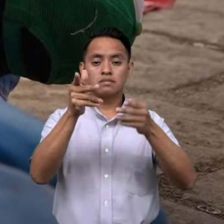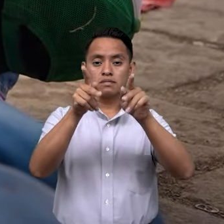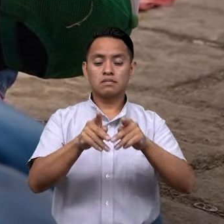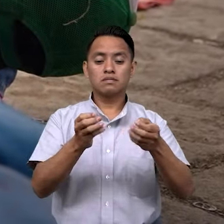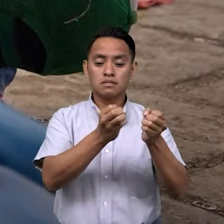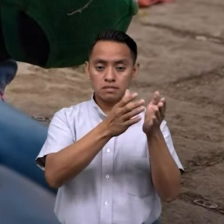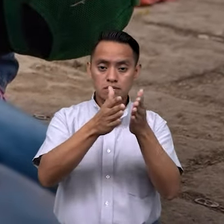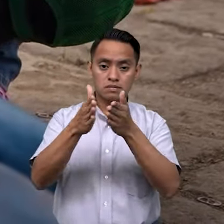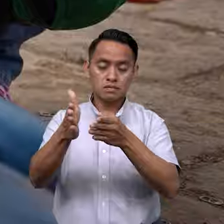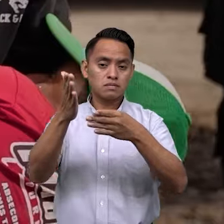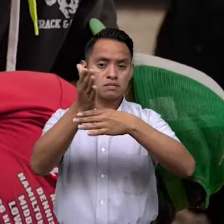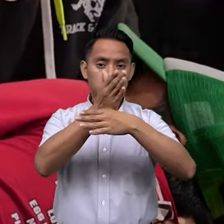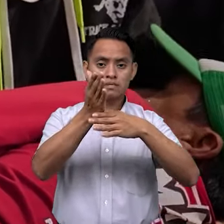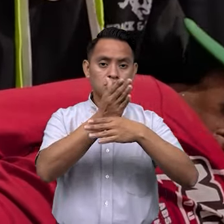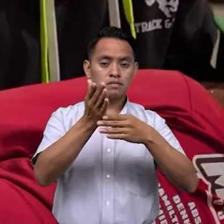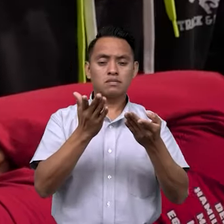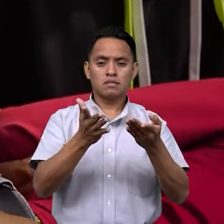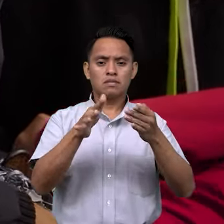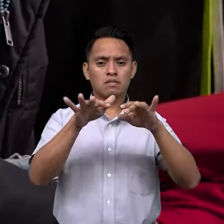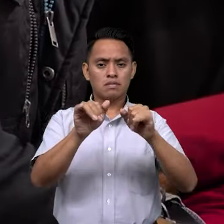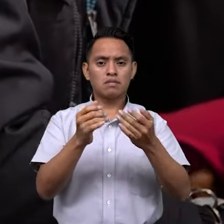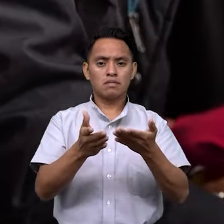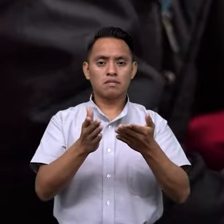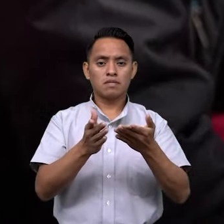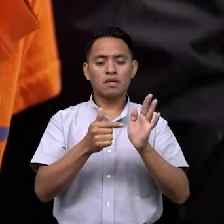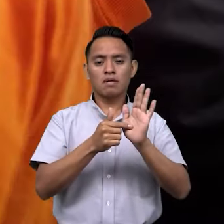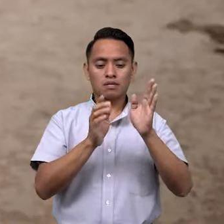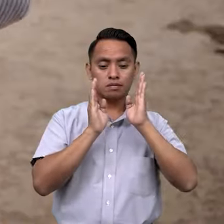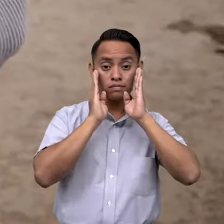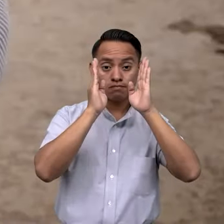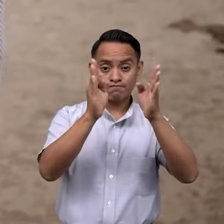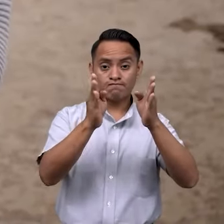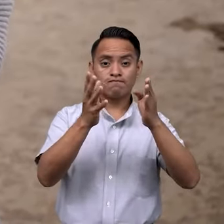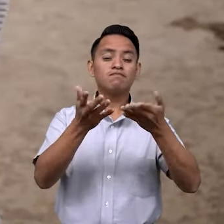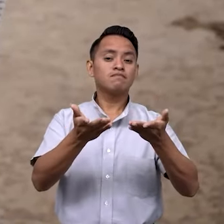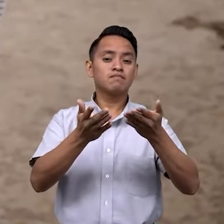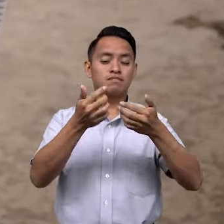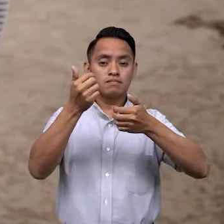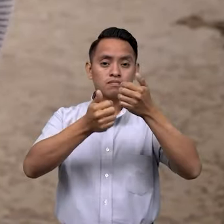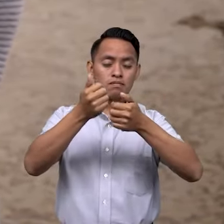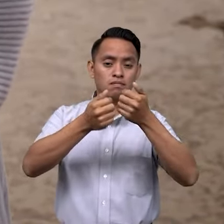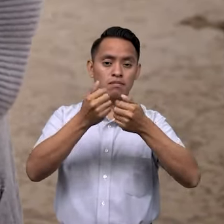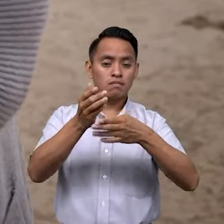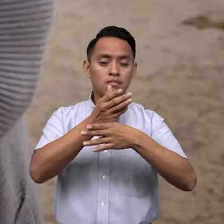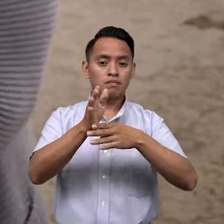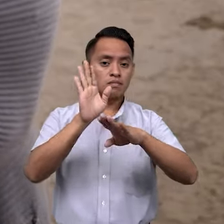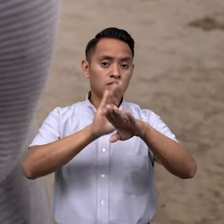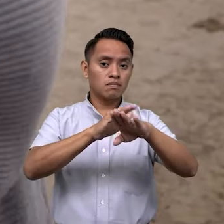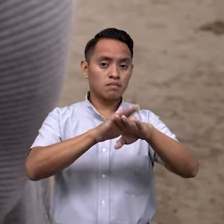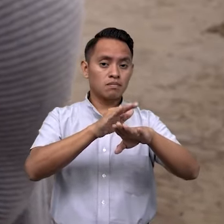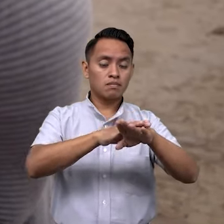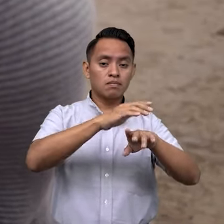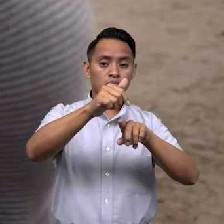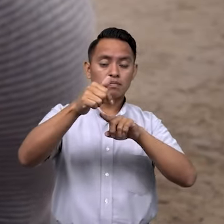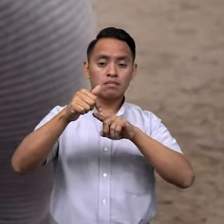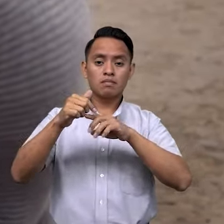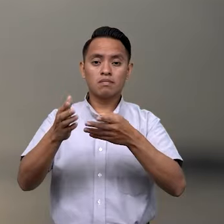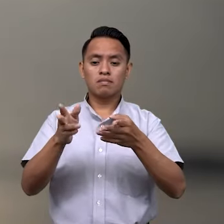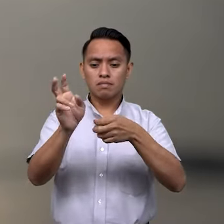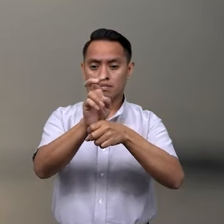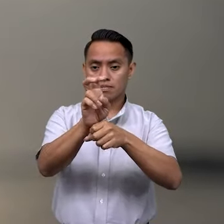organizados, ya no andamos pues a la deriva. Si hay que ir a atender un evento, llaman a la jefatura municipal, se manda a hacer la verificación